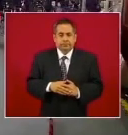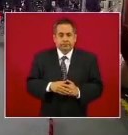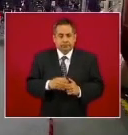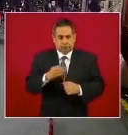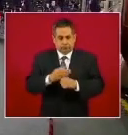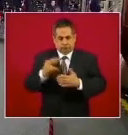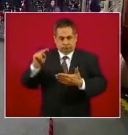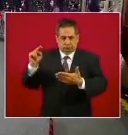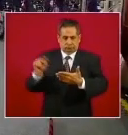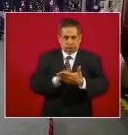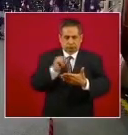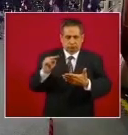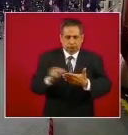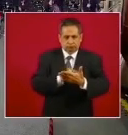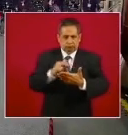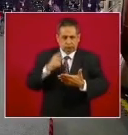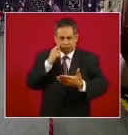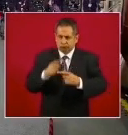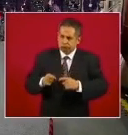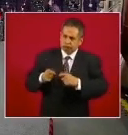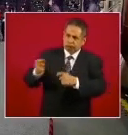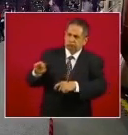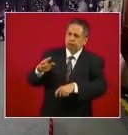firmar este escrito